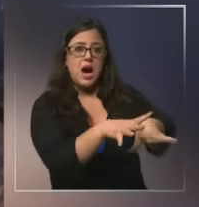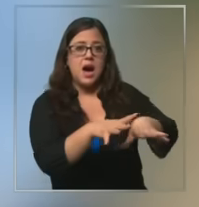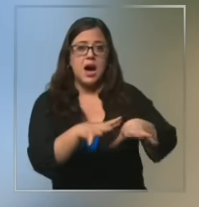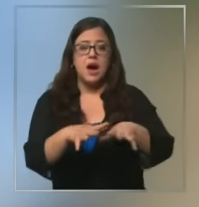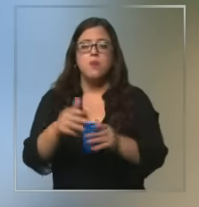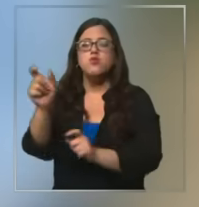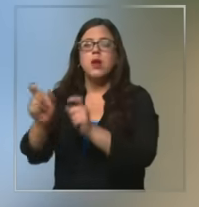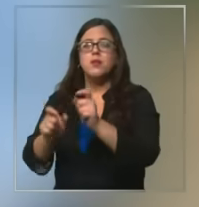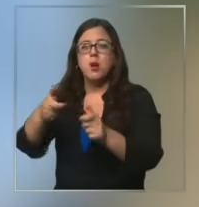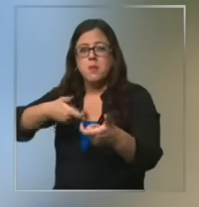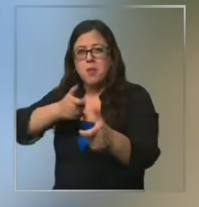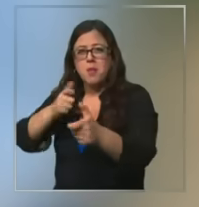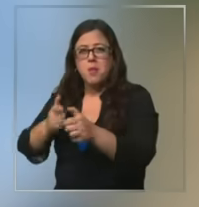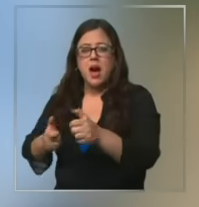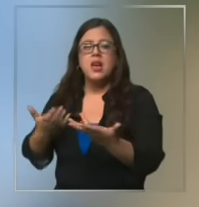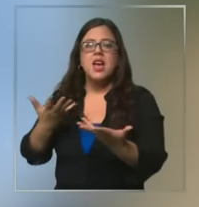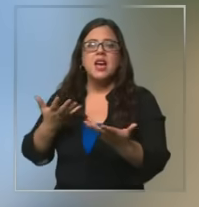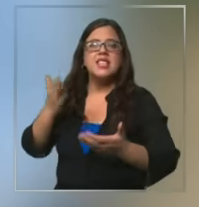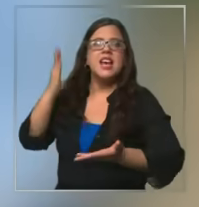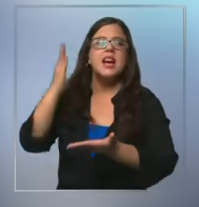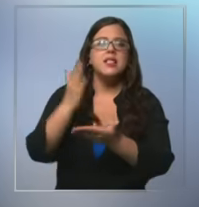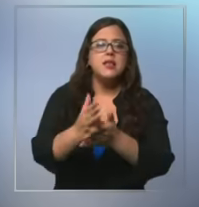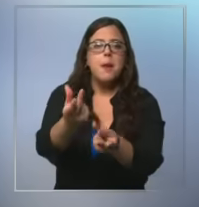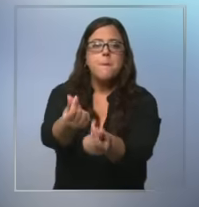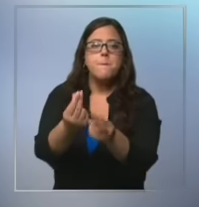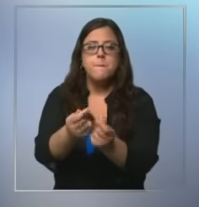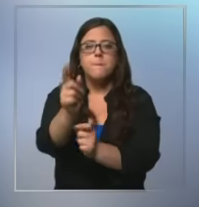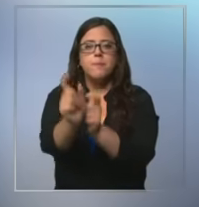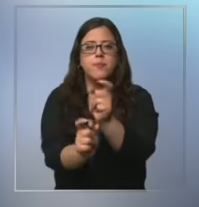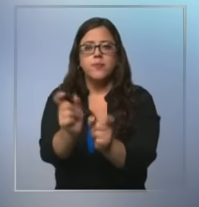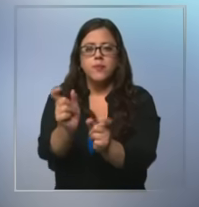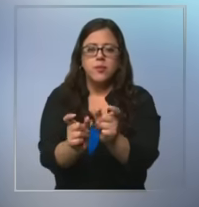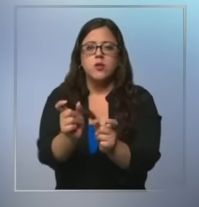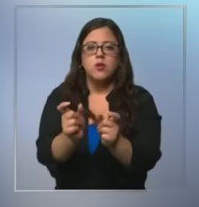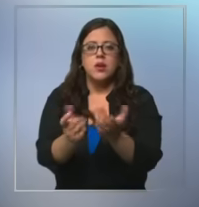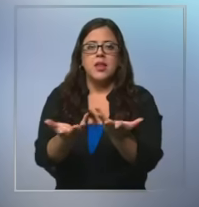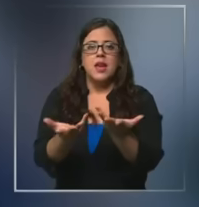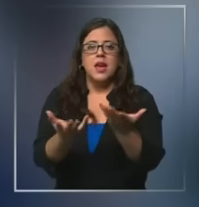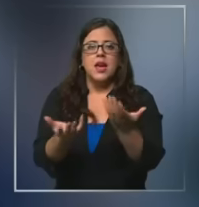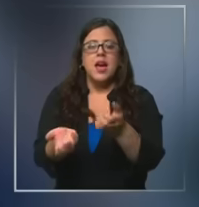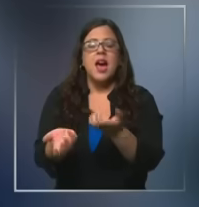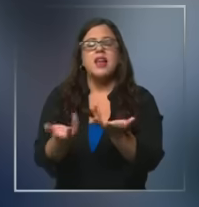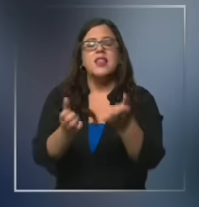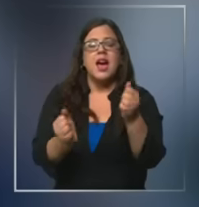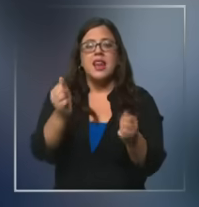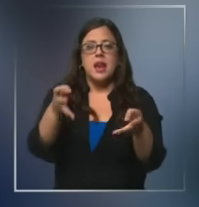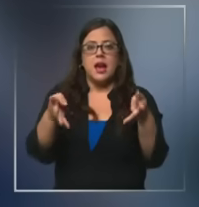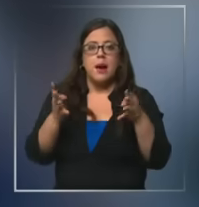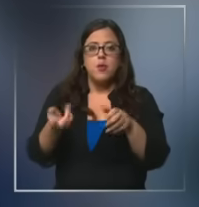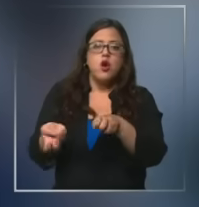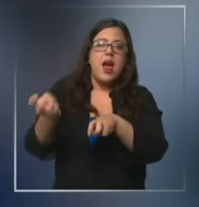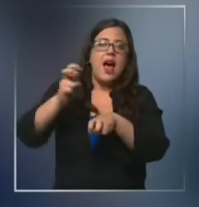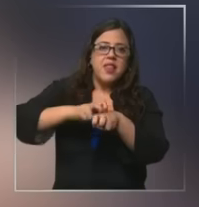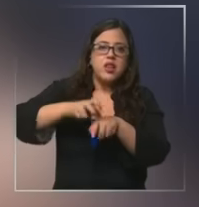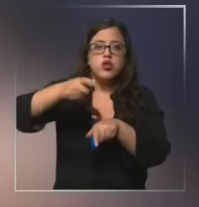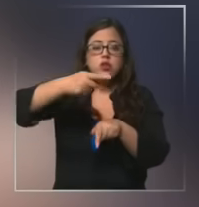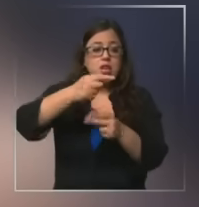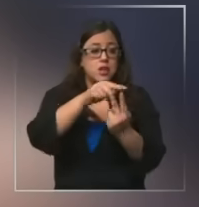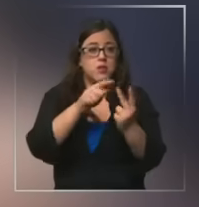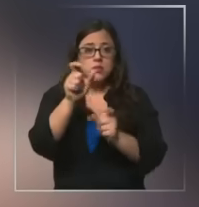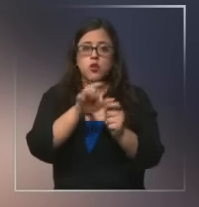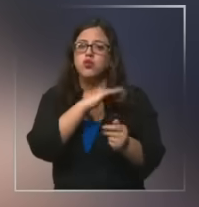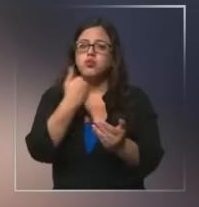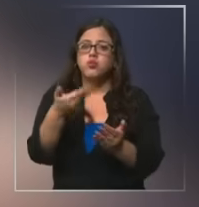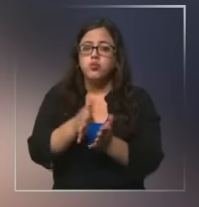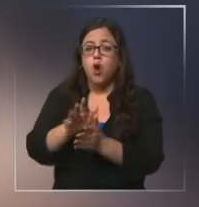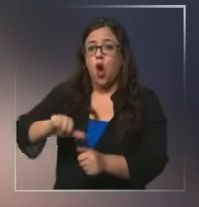comienzan, luego de disparar, a solicitar el dinero a las personas que se encontraban dentro del camión y que ellos ya habían matado. Esta persona, este